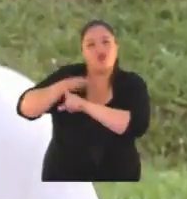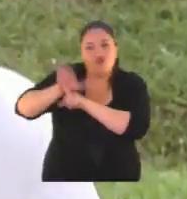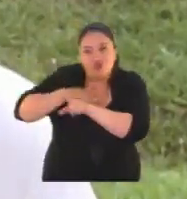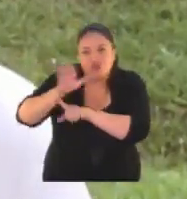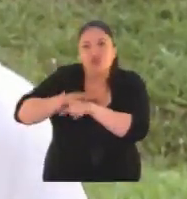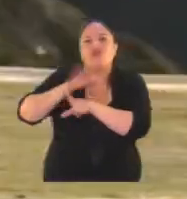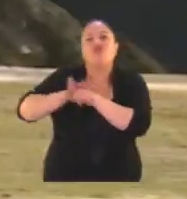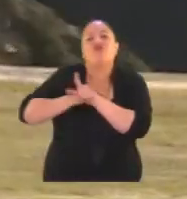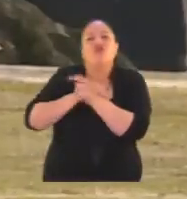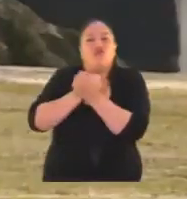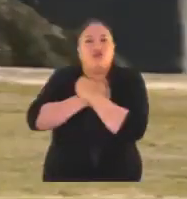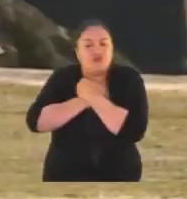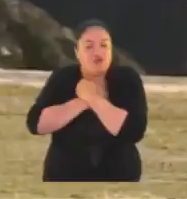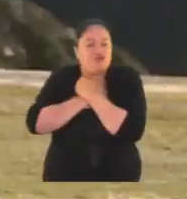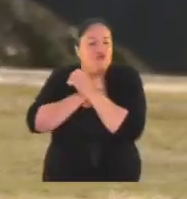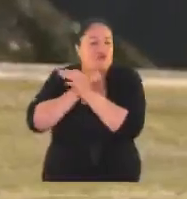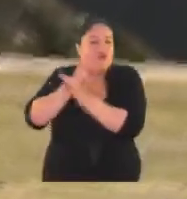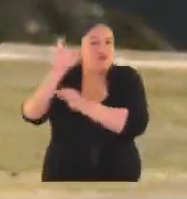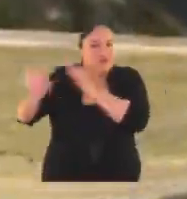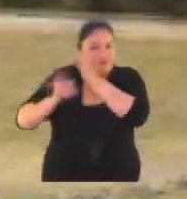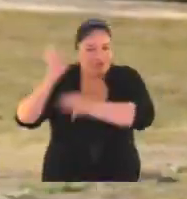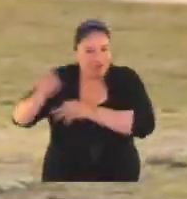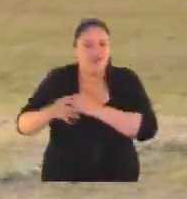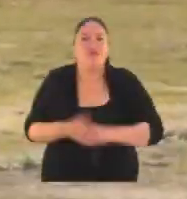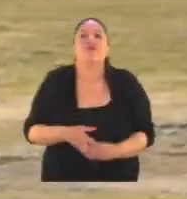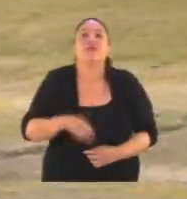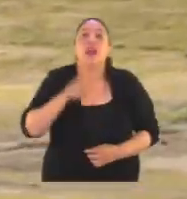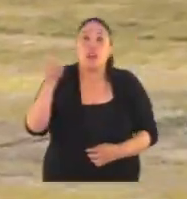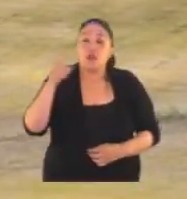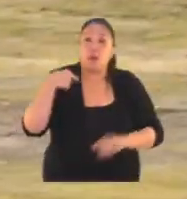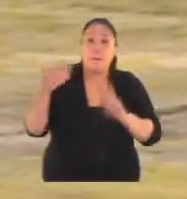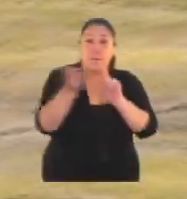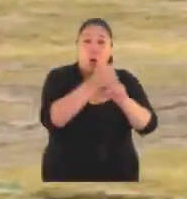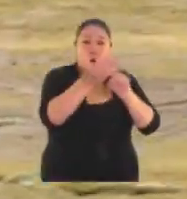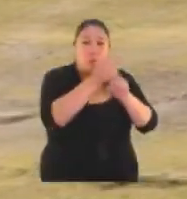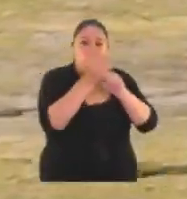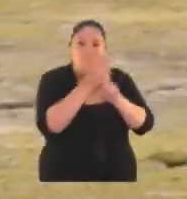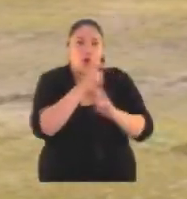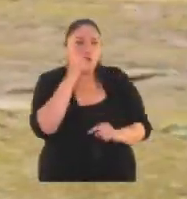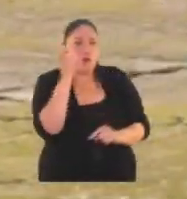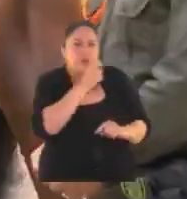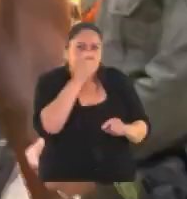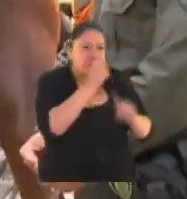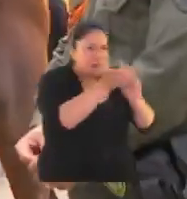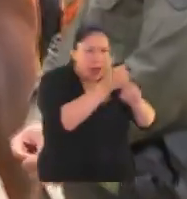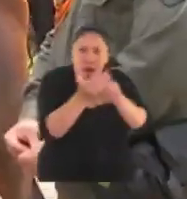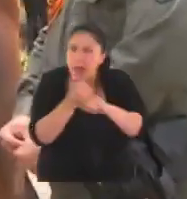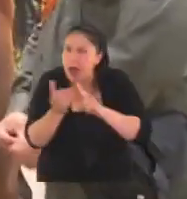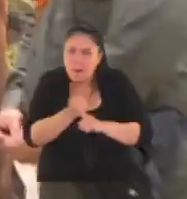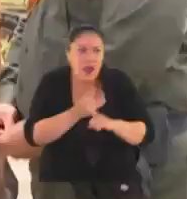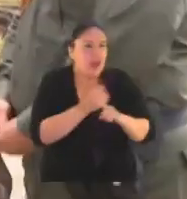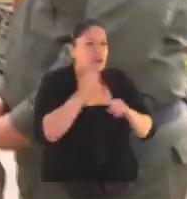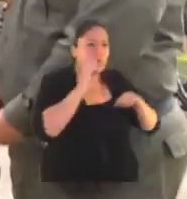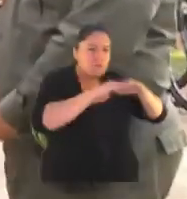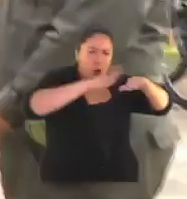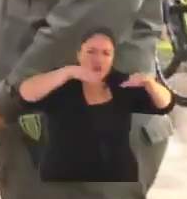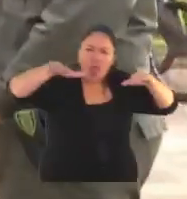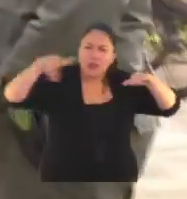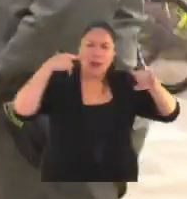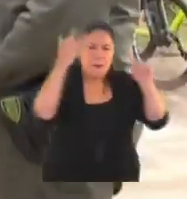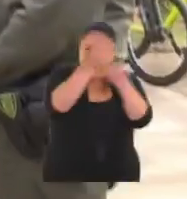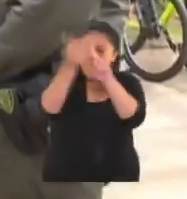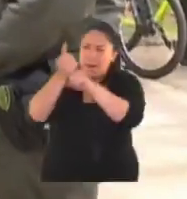demos cariño. Fueron los encargados de encontrar estupefacientes, evitar atentados y cuidar las montañas. Gracias a